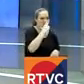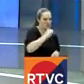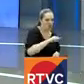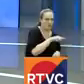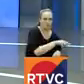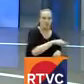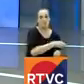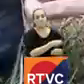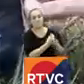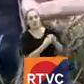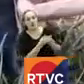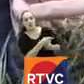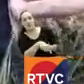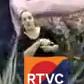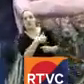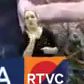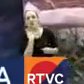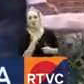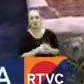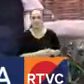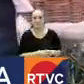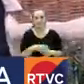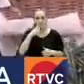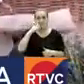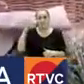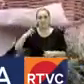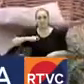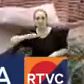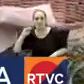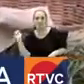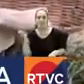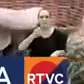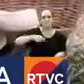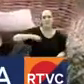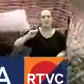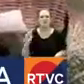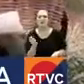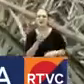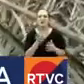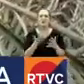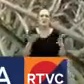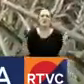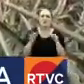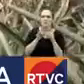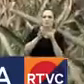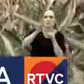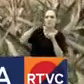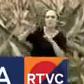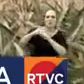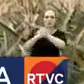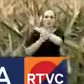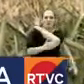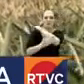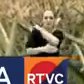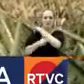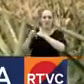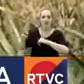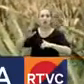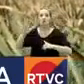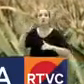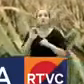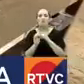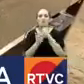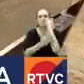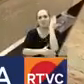historia. Con machete en mano, campesinos de la vereda La Esmeralda quitan los cogollos de la piña